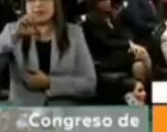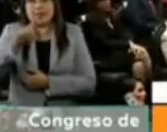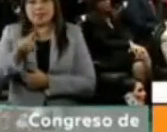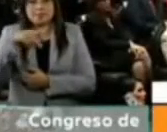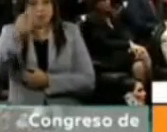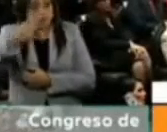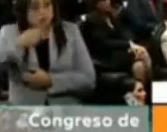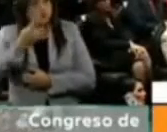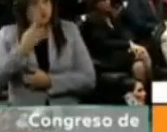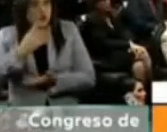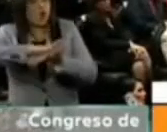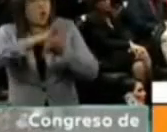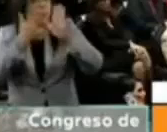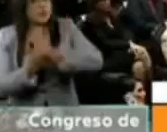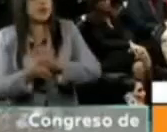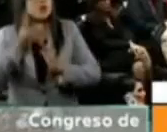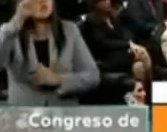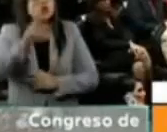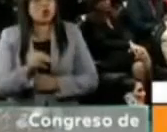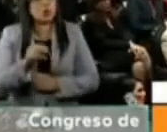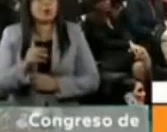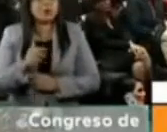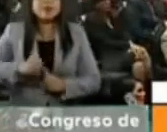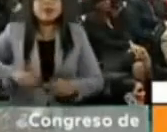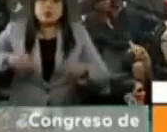perfectamente ordenada, ¿no? Sin